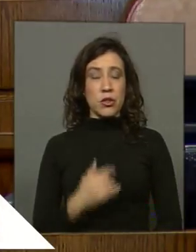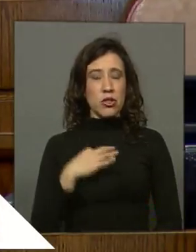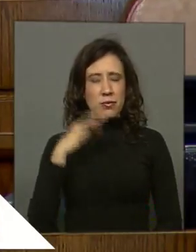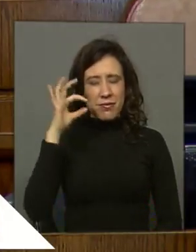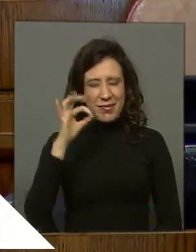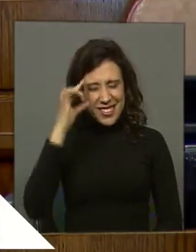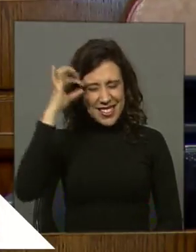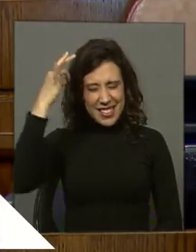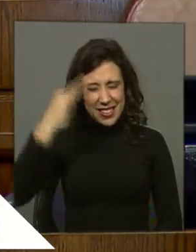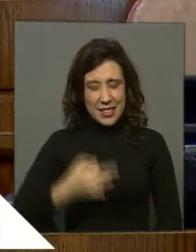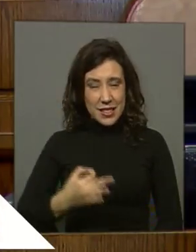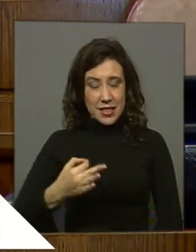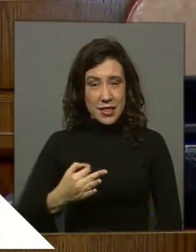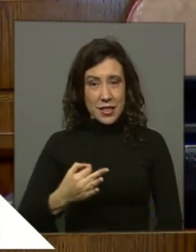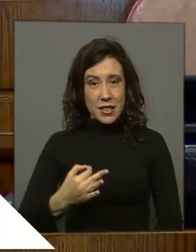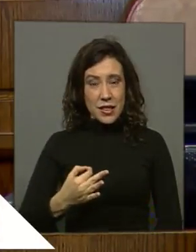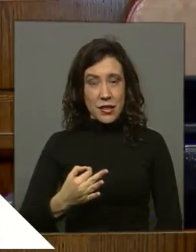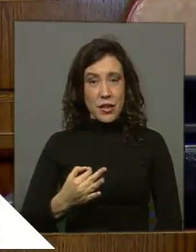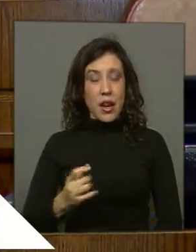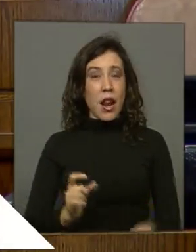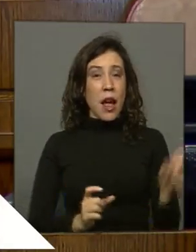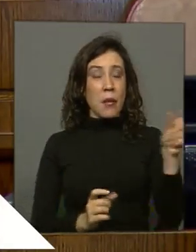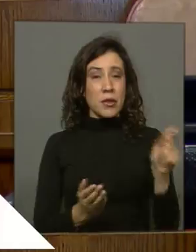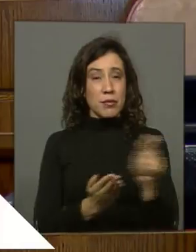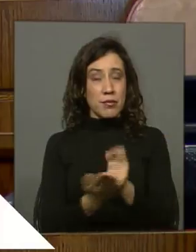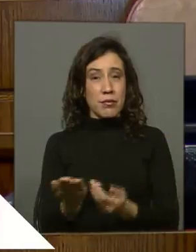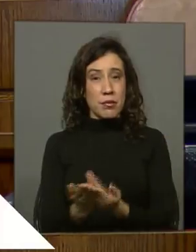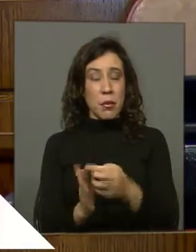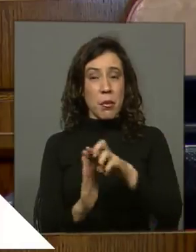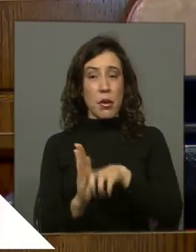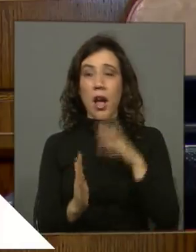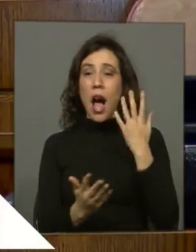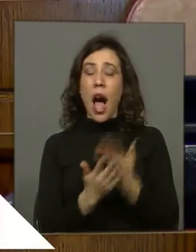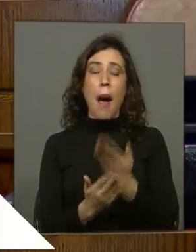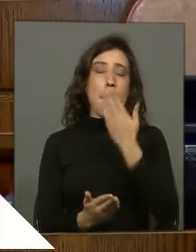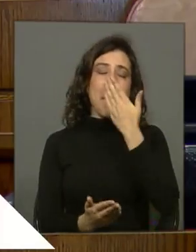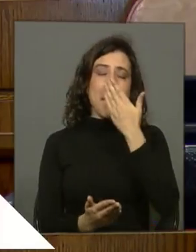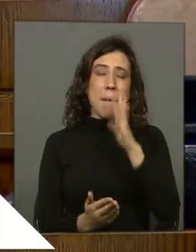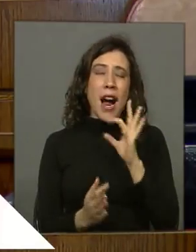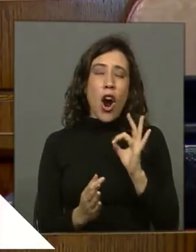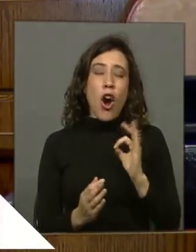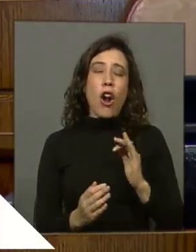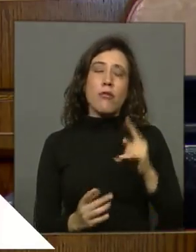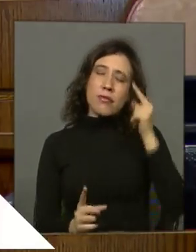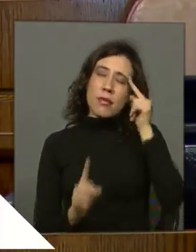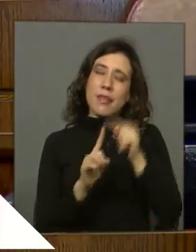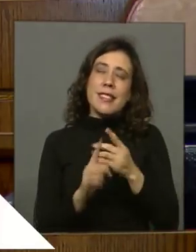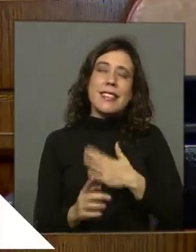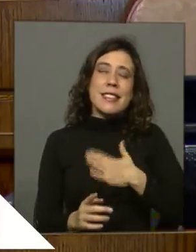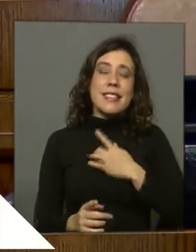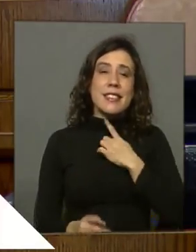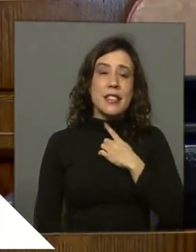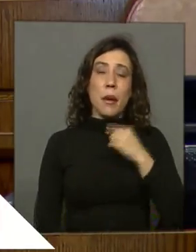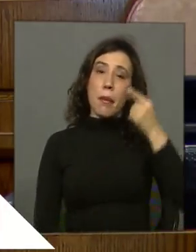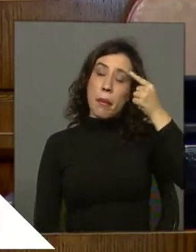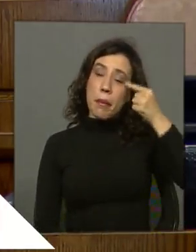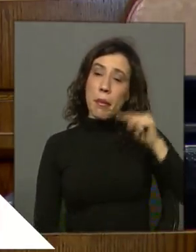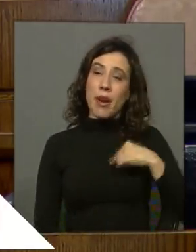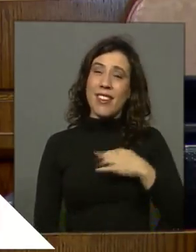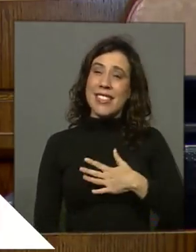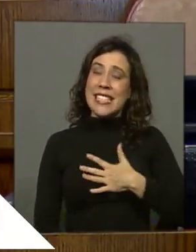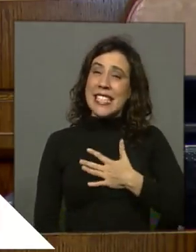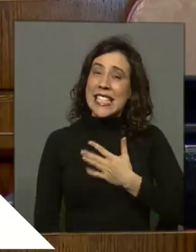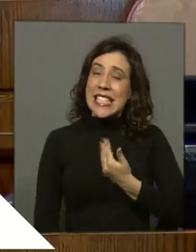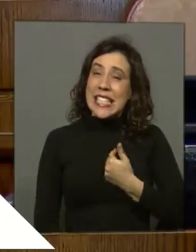duda que quienes presentaron este proyecto tienen la mejor y la mayor de las intenciones sin embargo siento